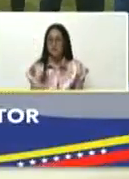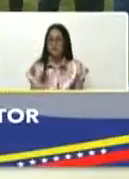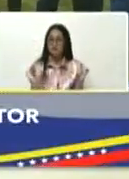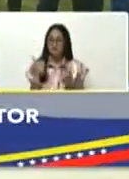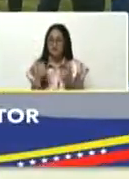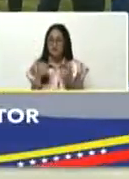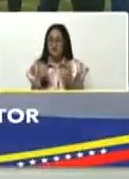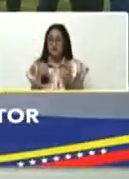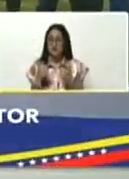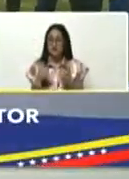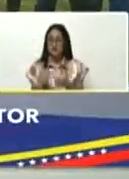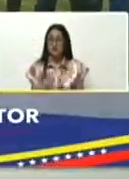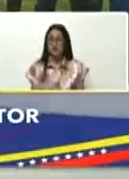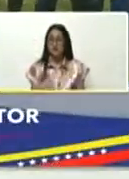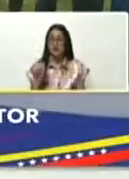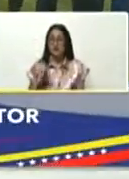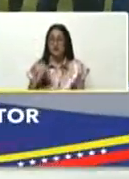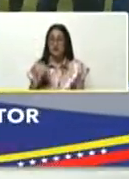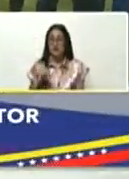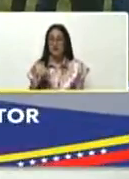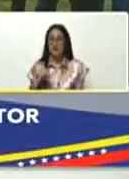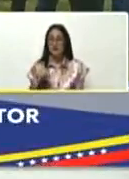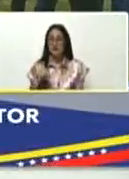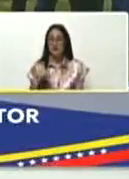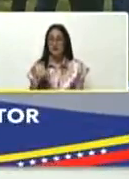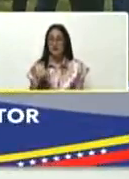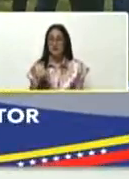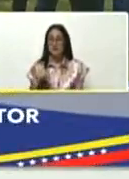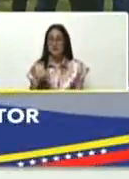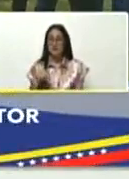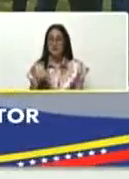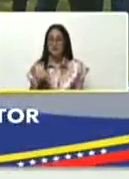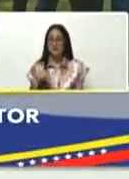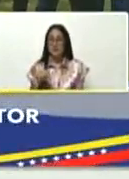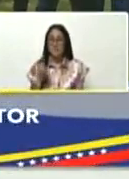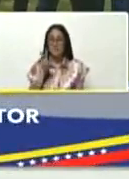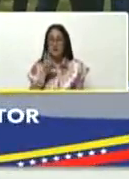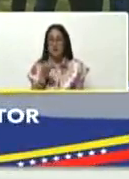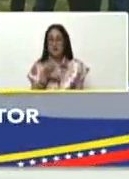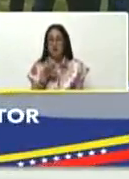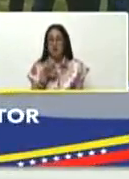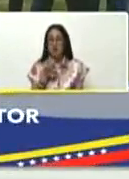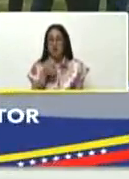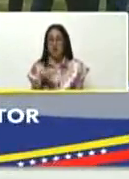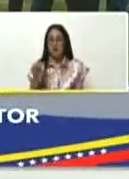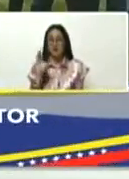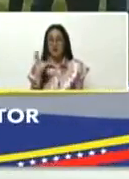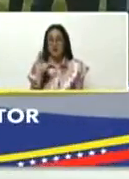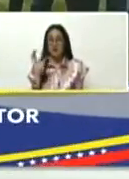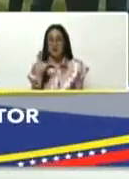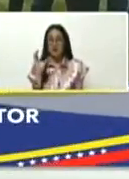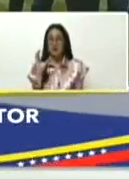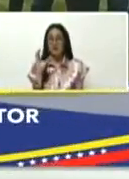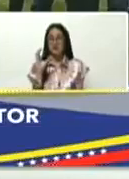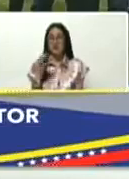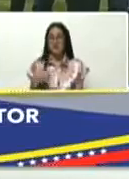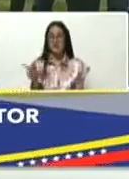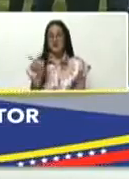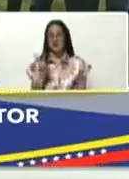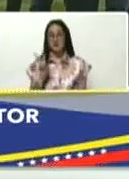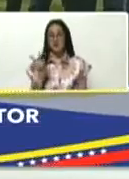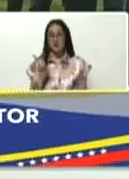Excelente. Desde acá, desde el Palacio Presidencial de Miraflores, en Caracas, Venezuela.